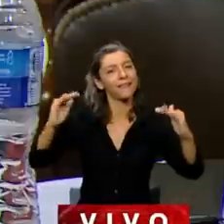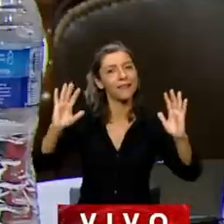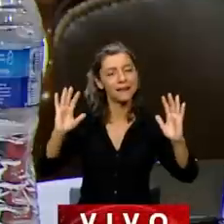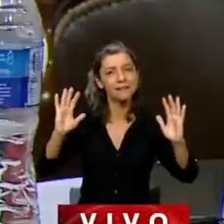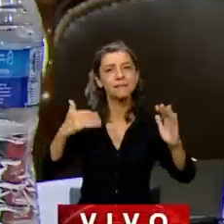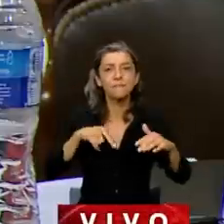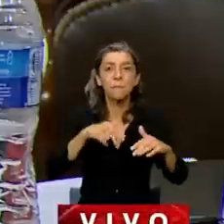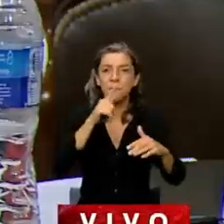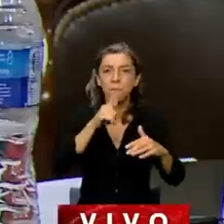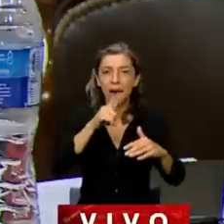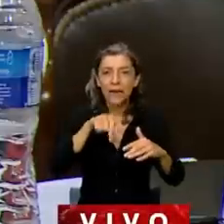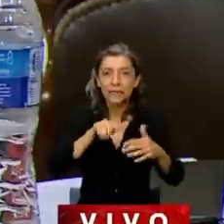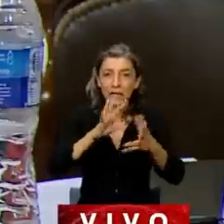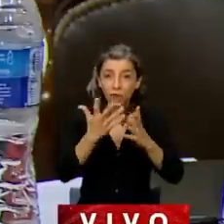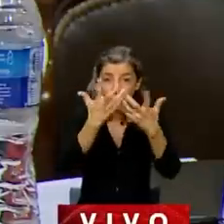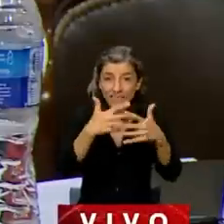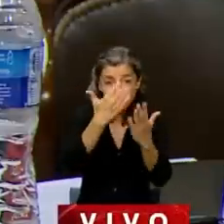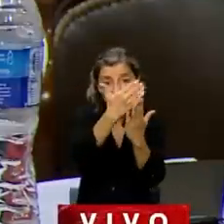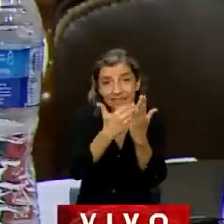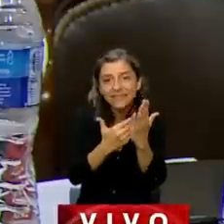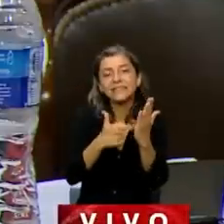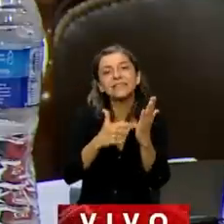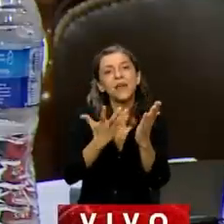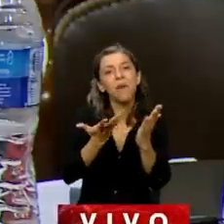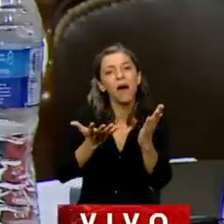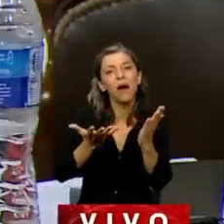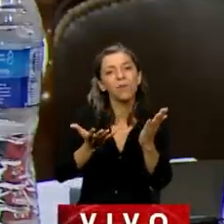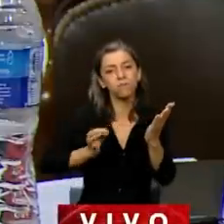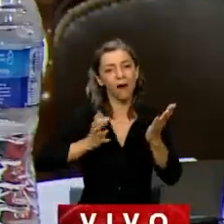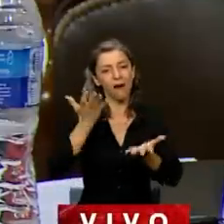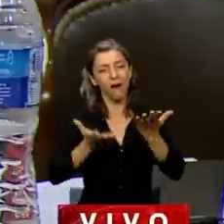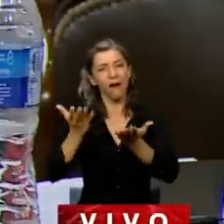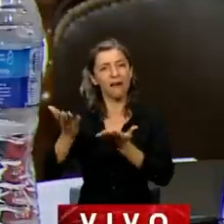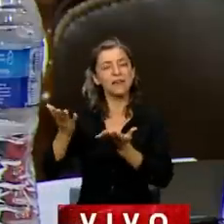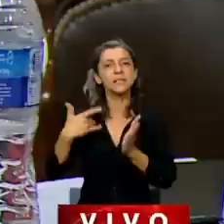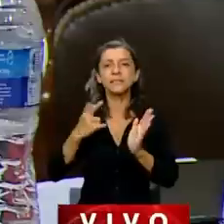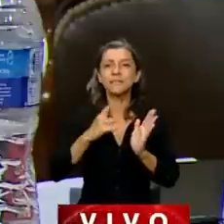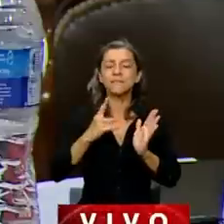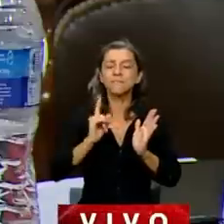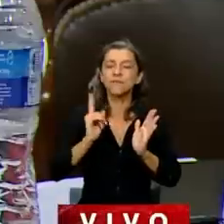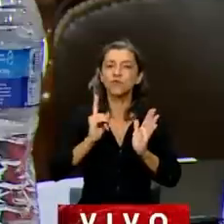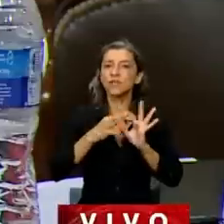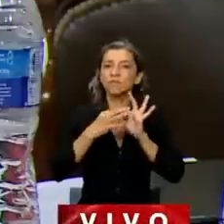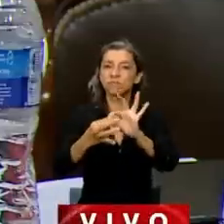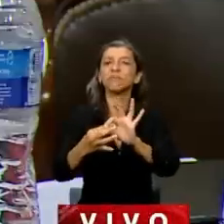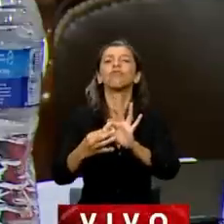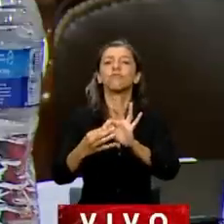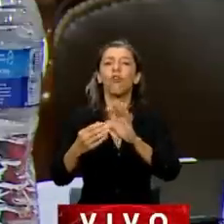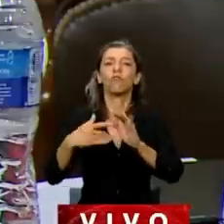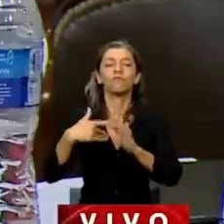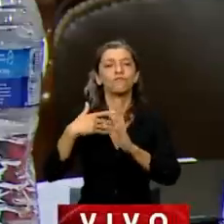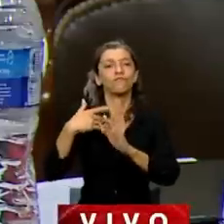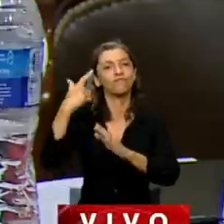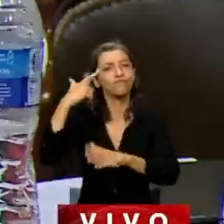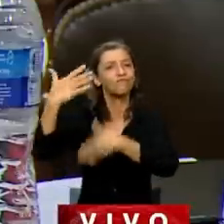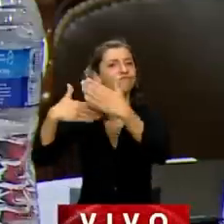este sistema de evaluación no articula con la formación continua hacia la